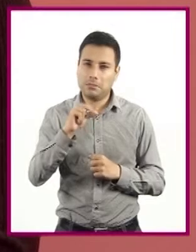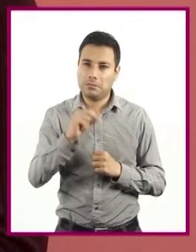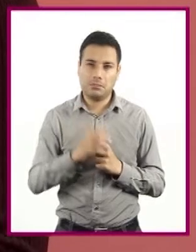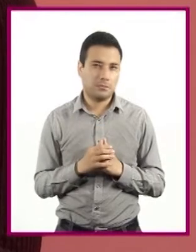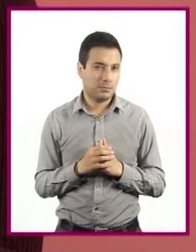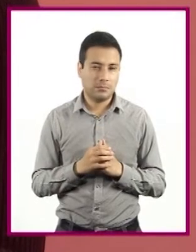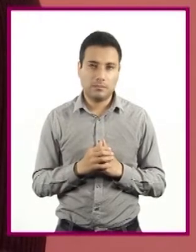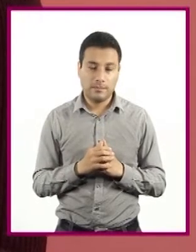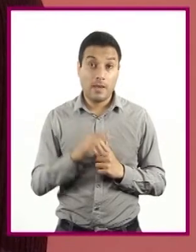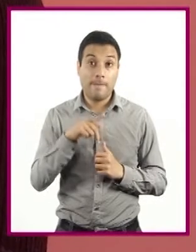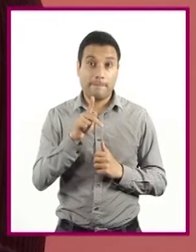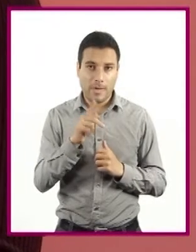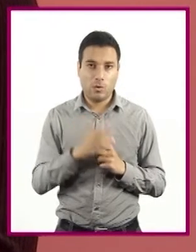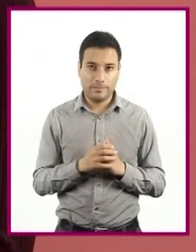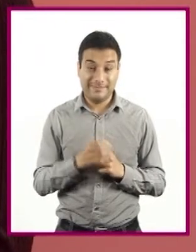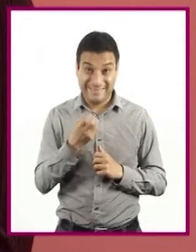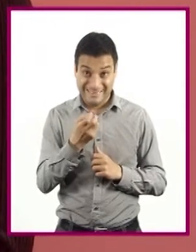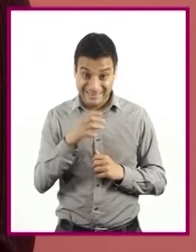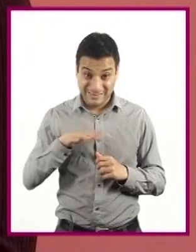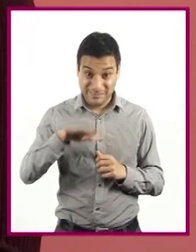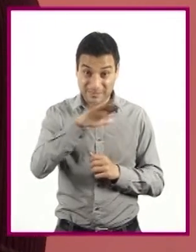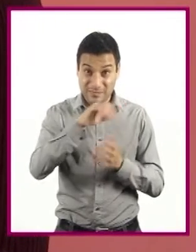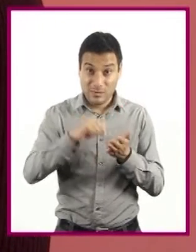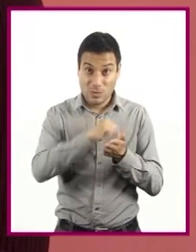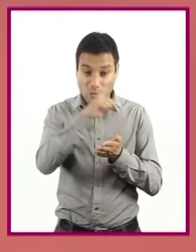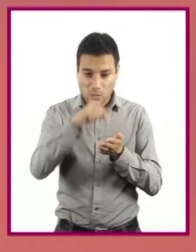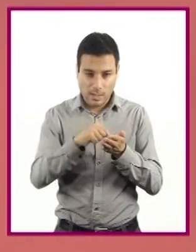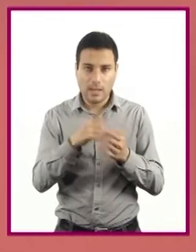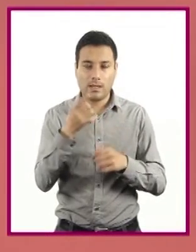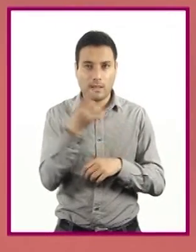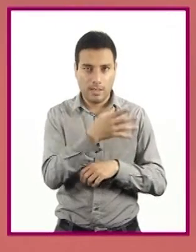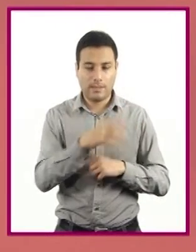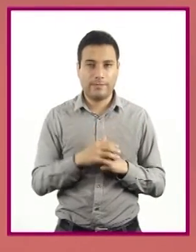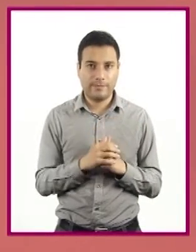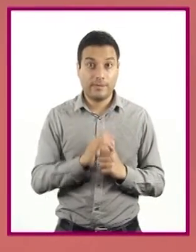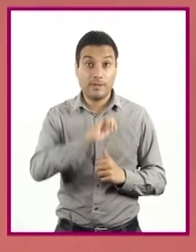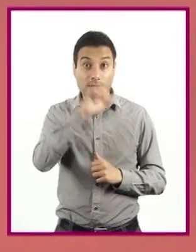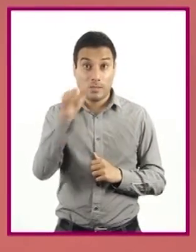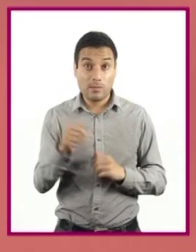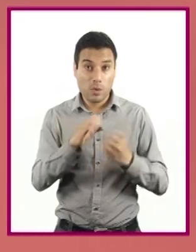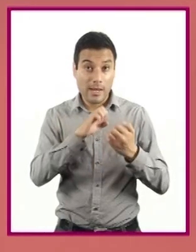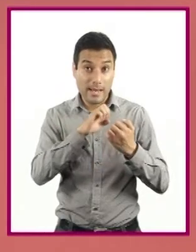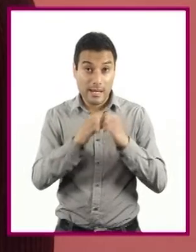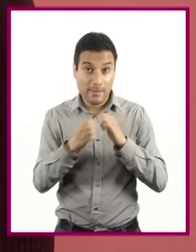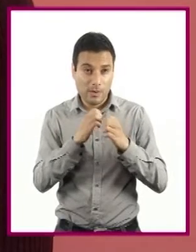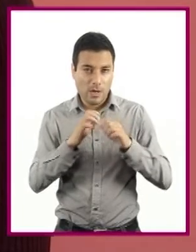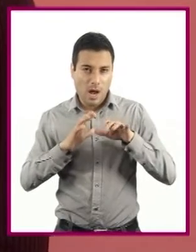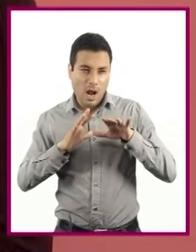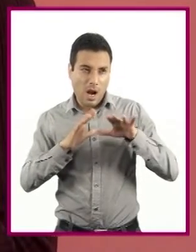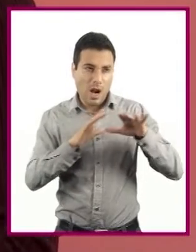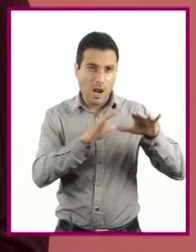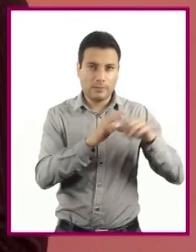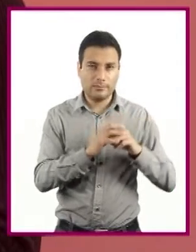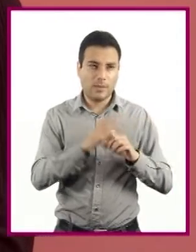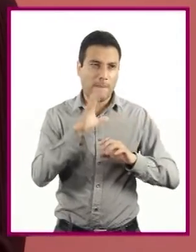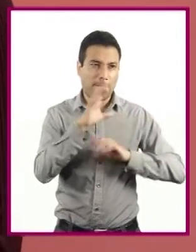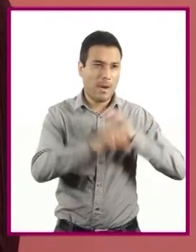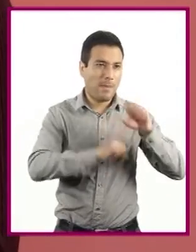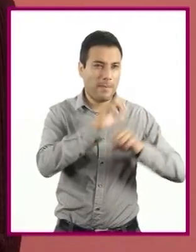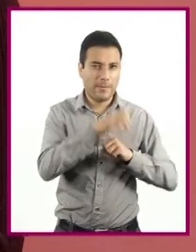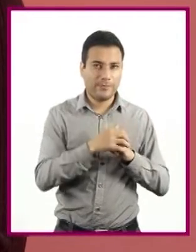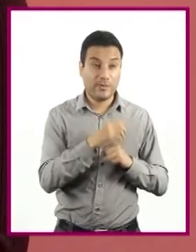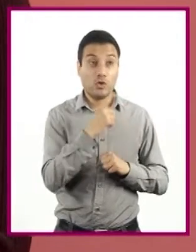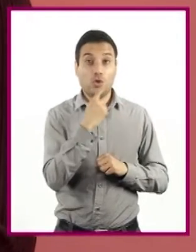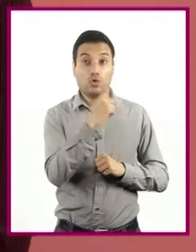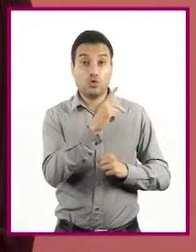pueblo, este estado de Jin ganó la batalla e incluso persiguió al enemigo en su desesperada huida, sumiendo sus